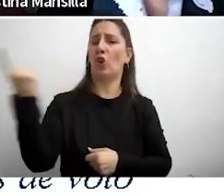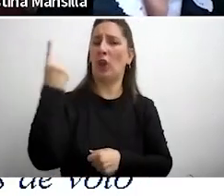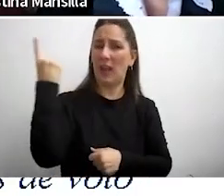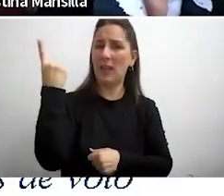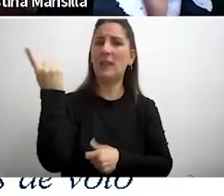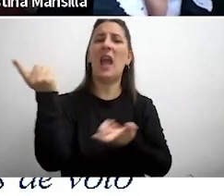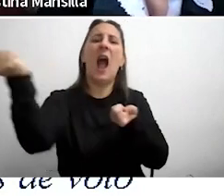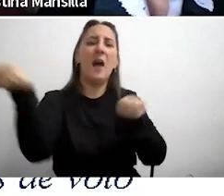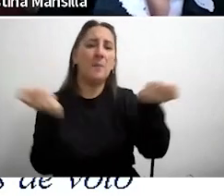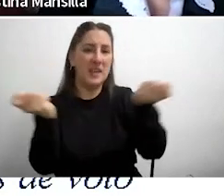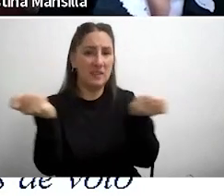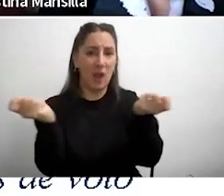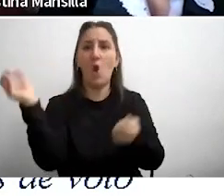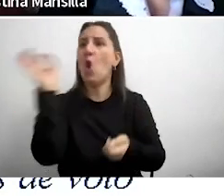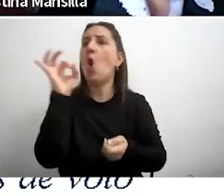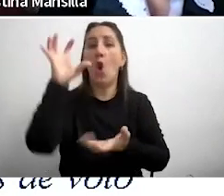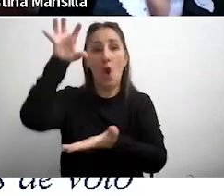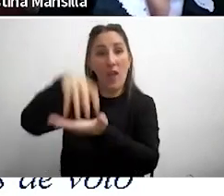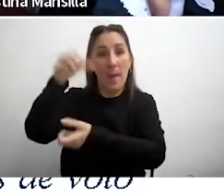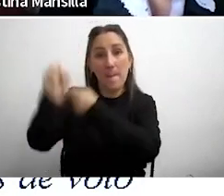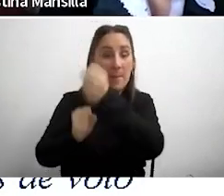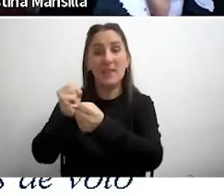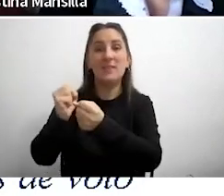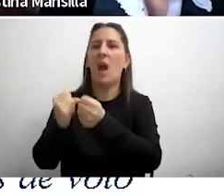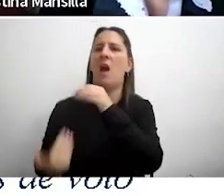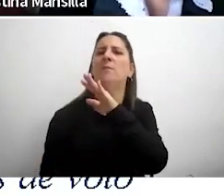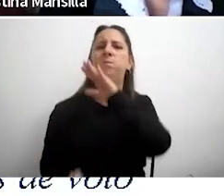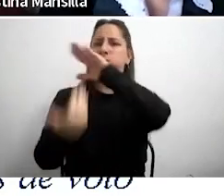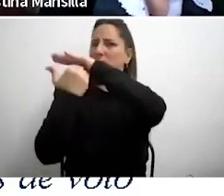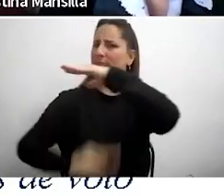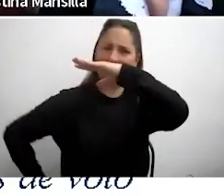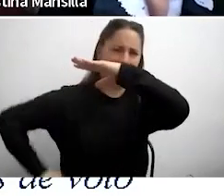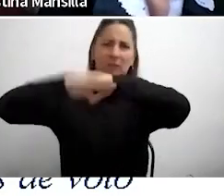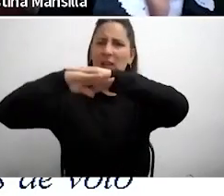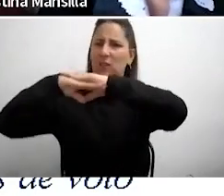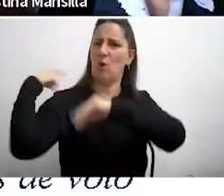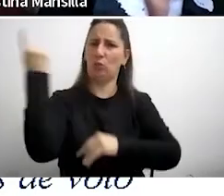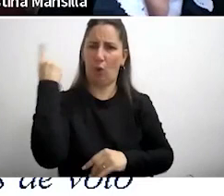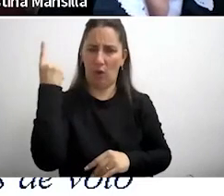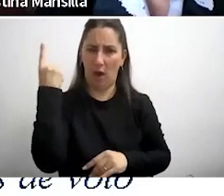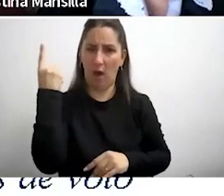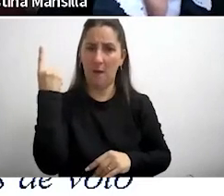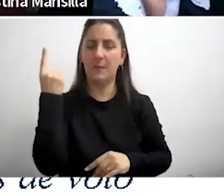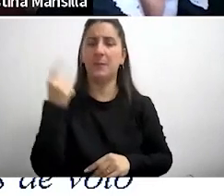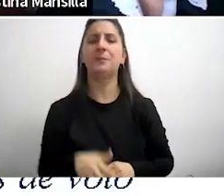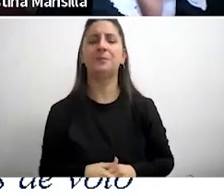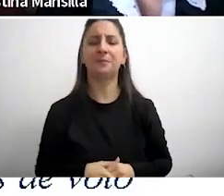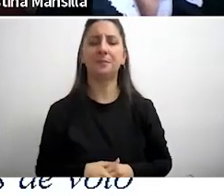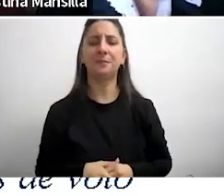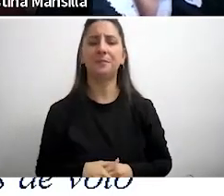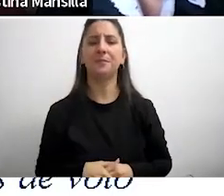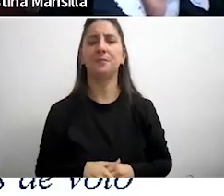administrador o la máxima autoridad de dicho sujeto, de dicha persona jurídica, sin perjuicio de